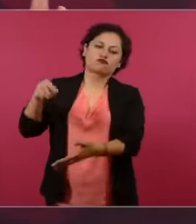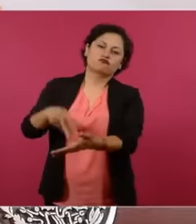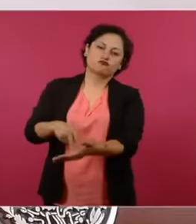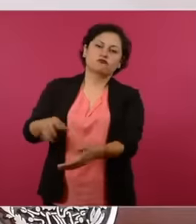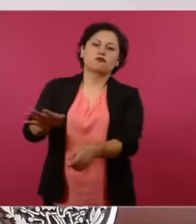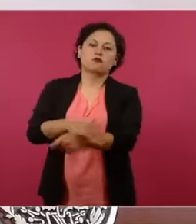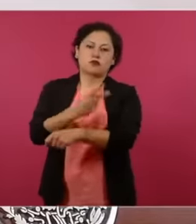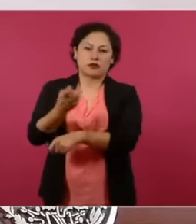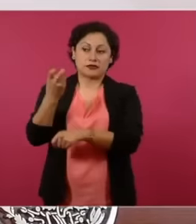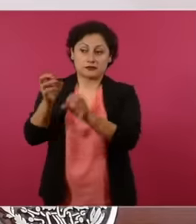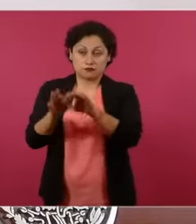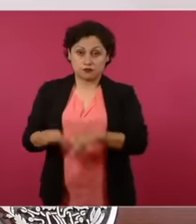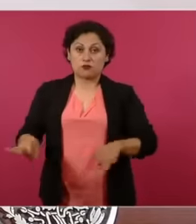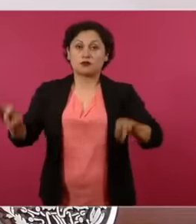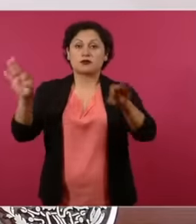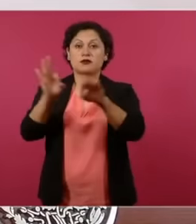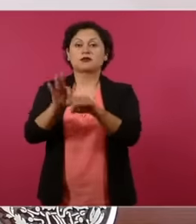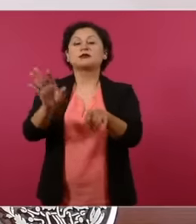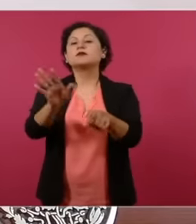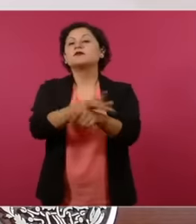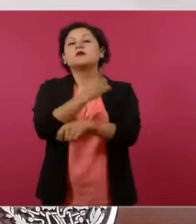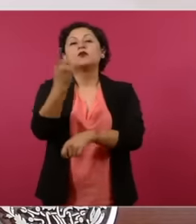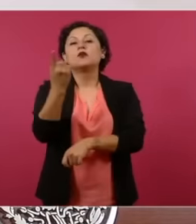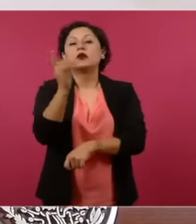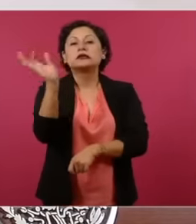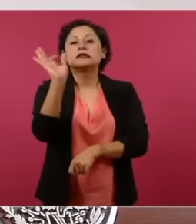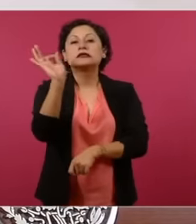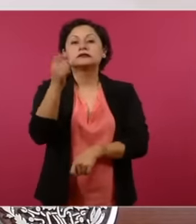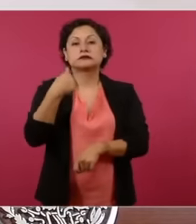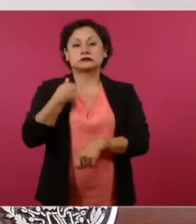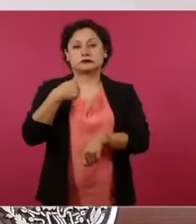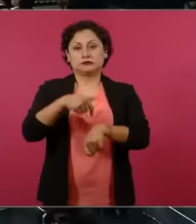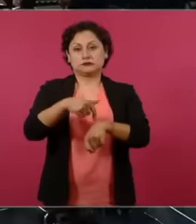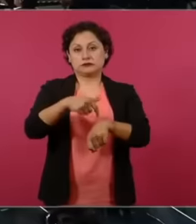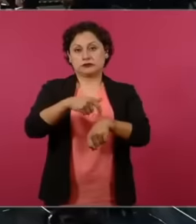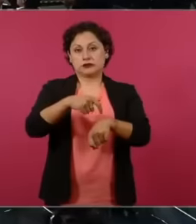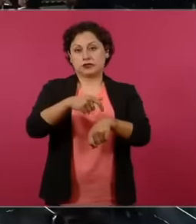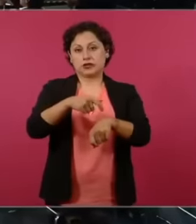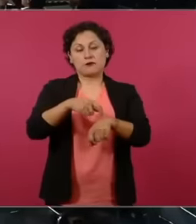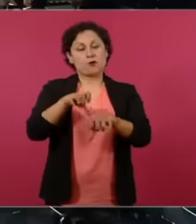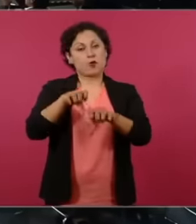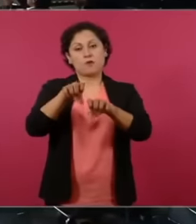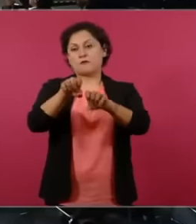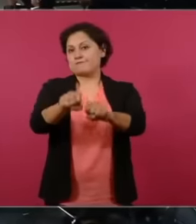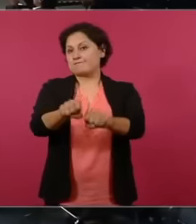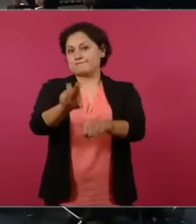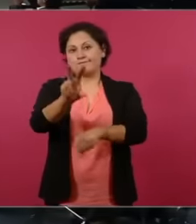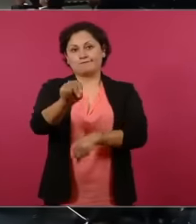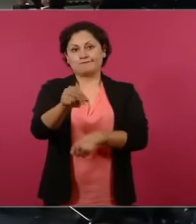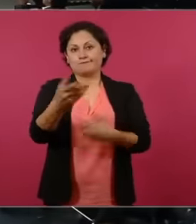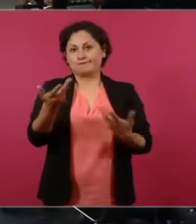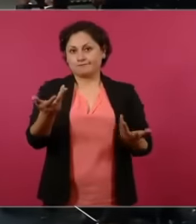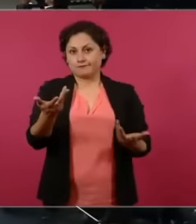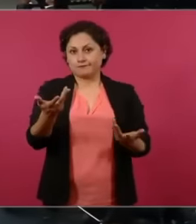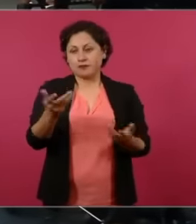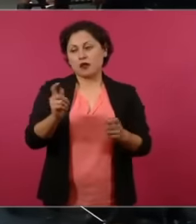no alcanzamos nosotros a rescatar todos los cuerpos, pues